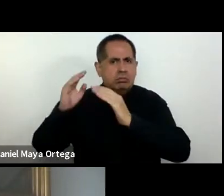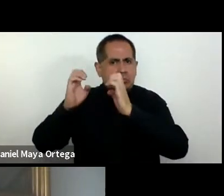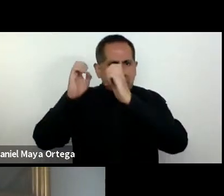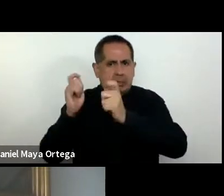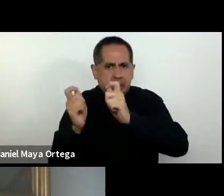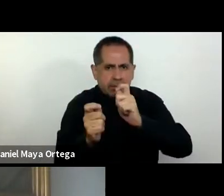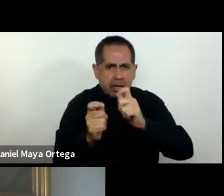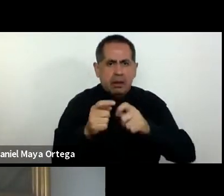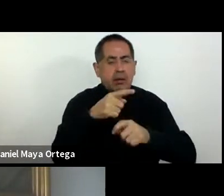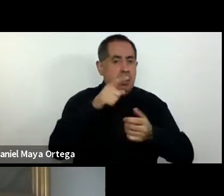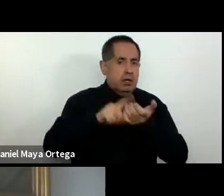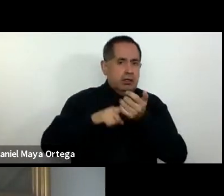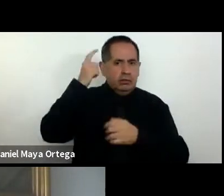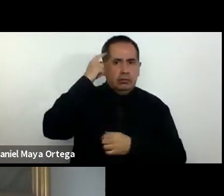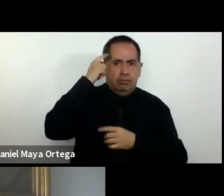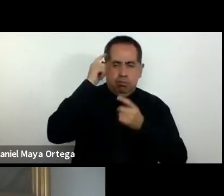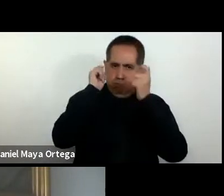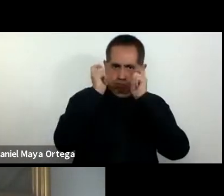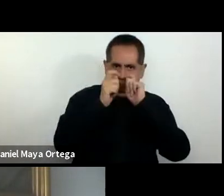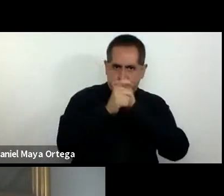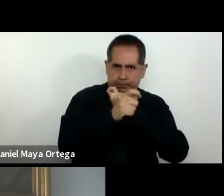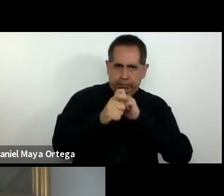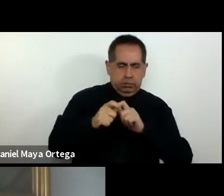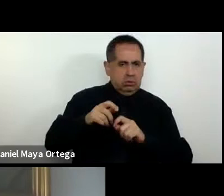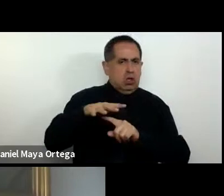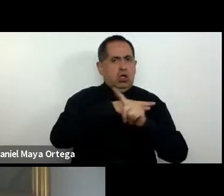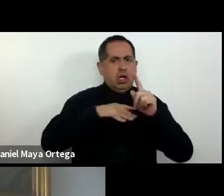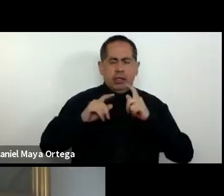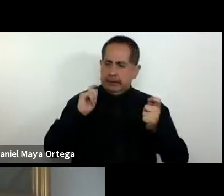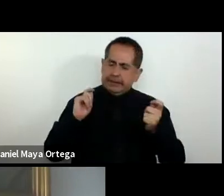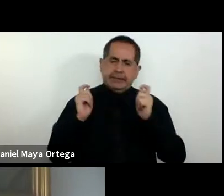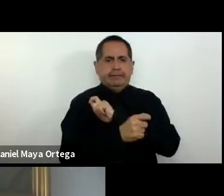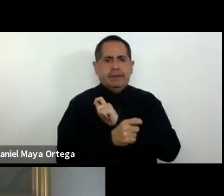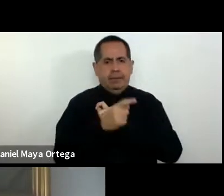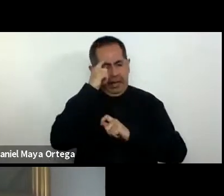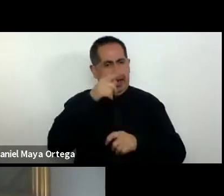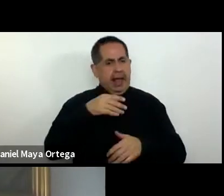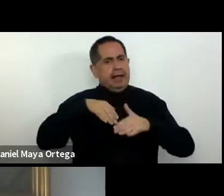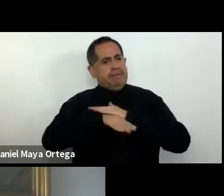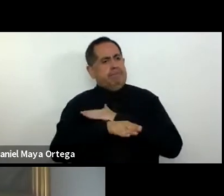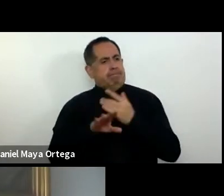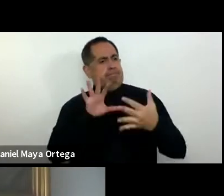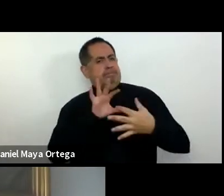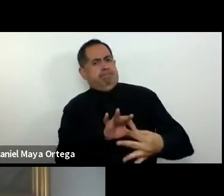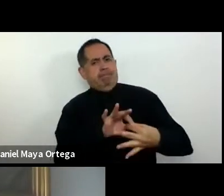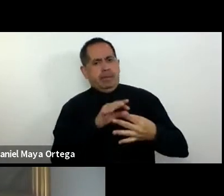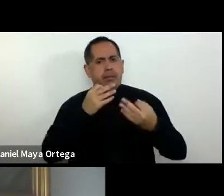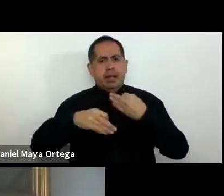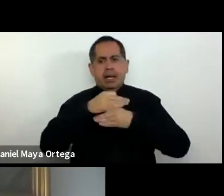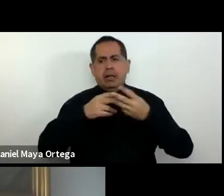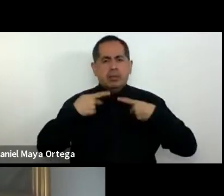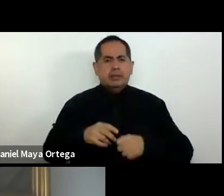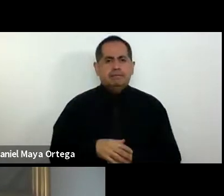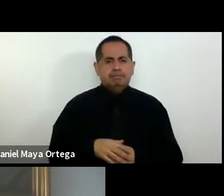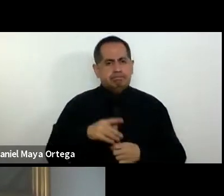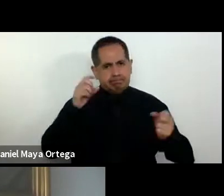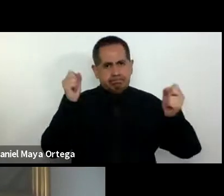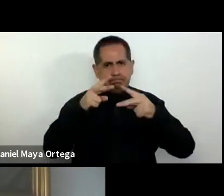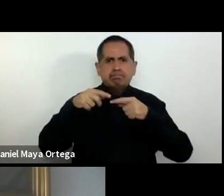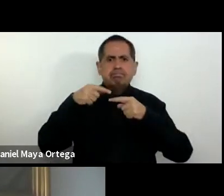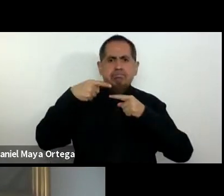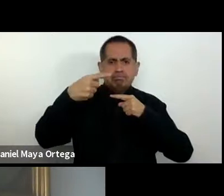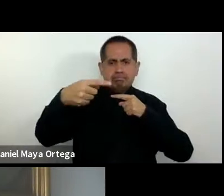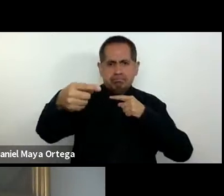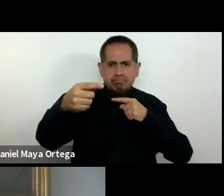su rediseño sea accesible para todas y para todos. Nos estaremos viendo en